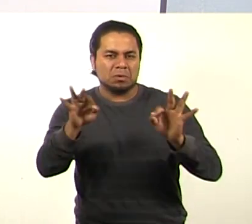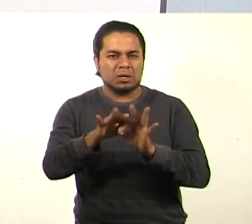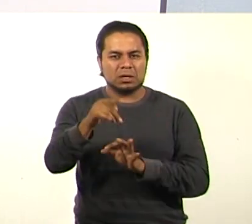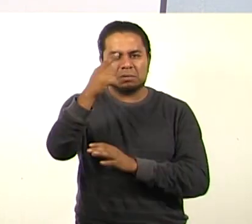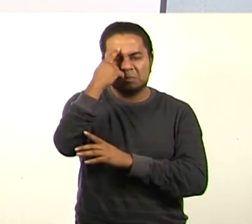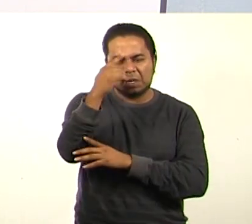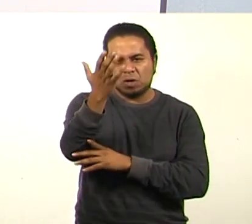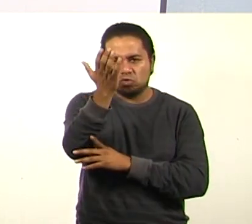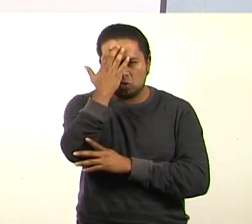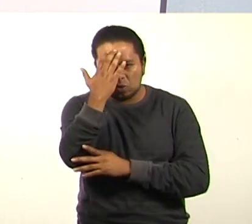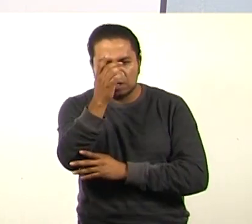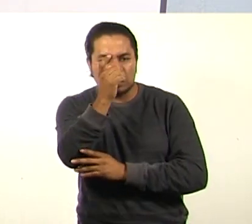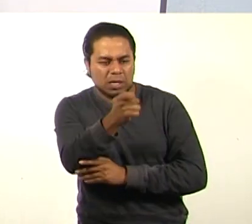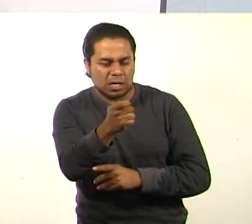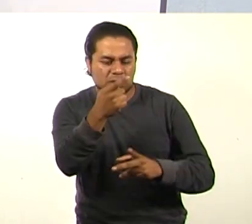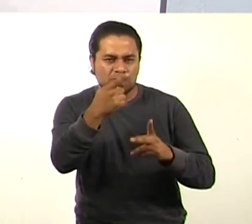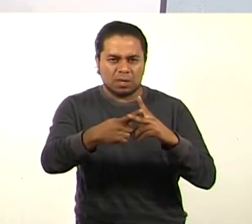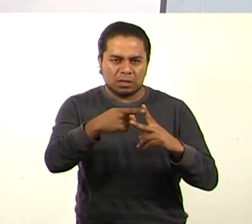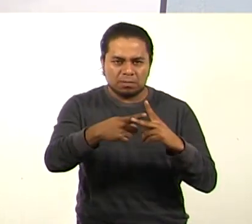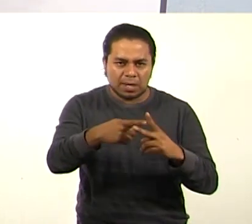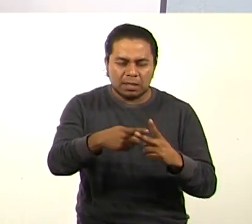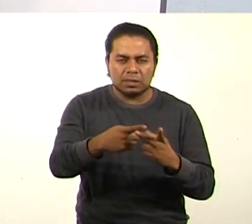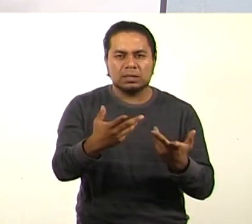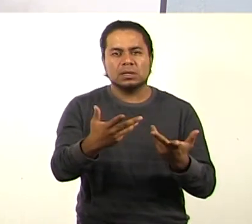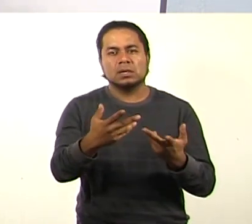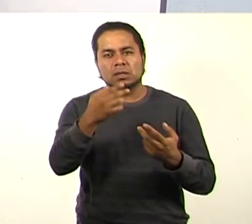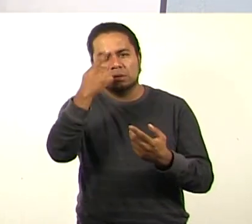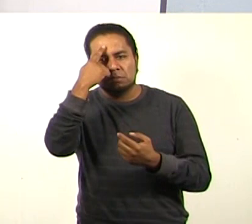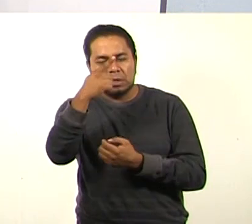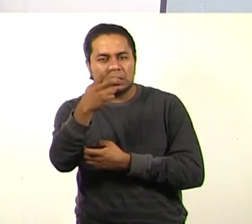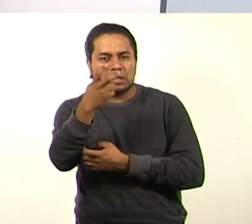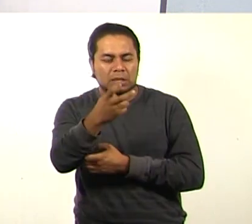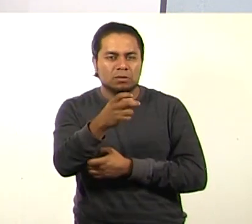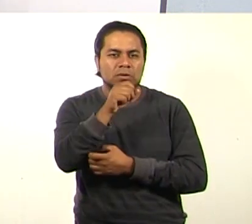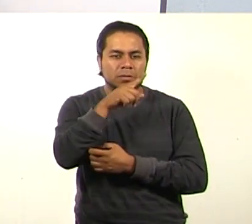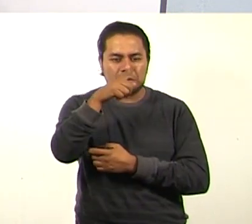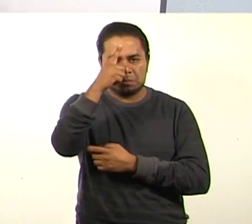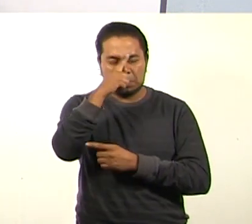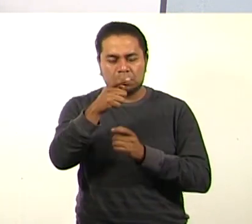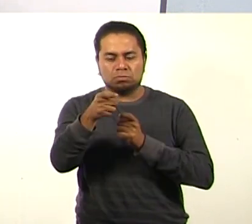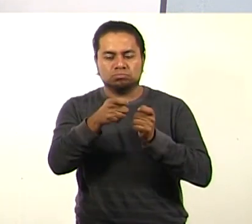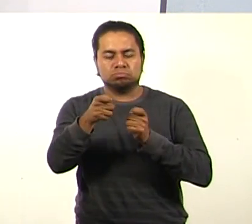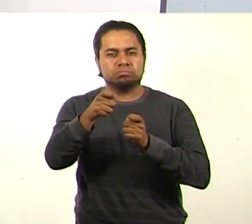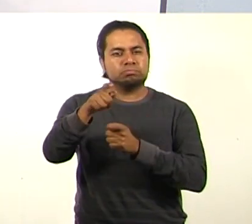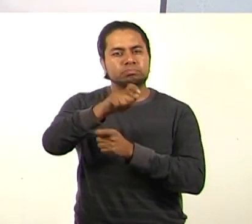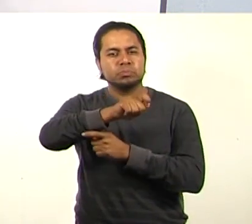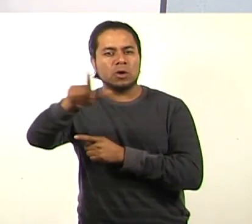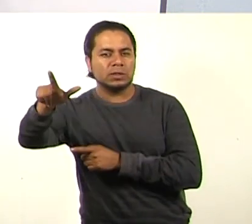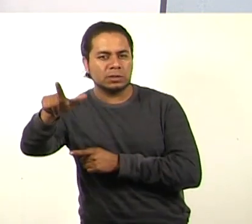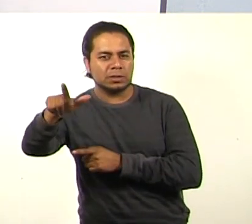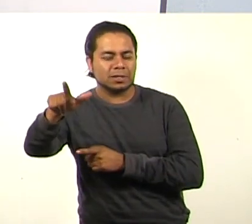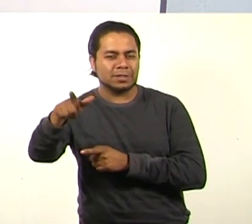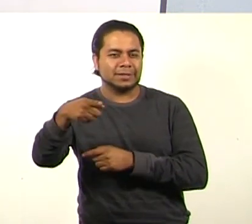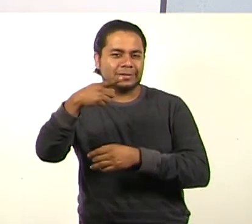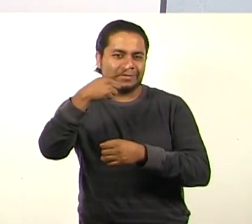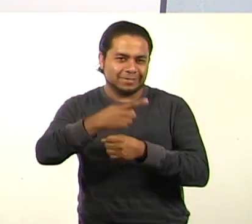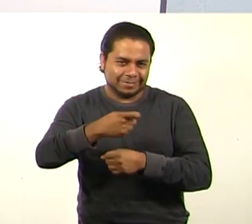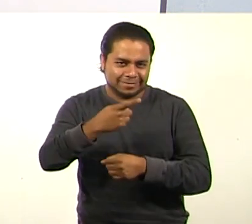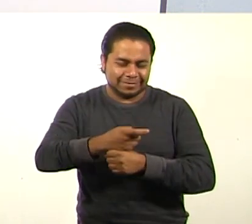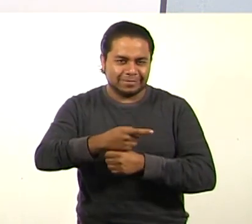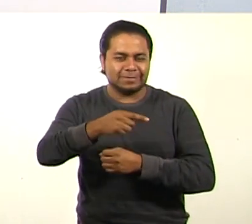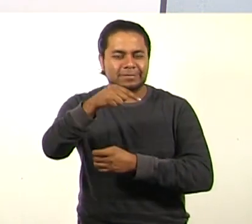conocerlas, de apreciarlas y además, si es posible, también de dominarlas. Primero que nada, vamos